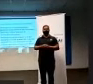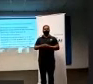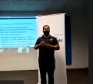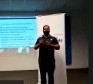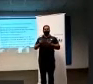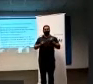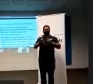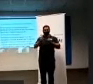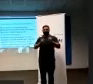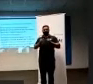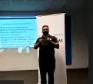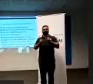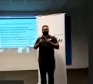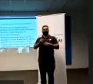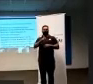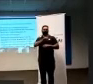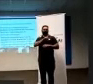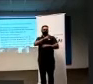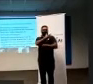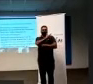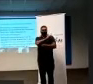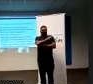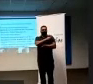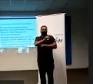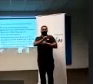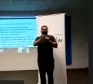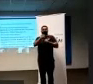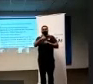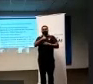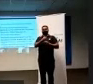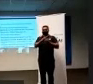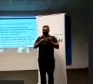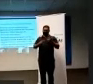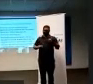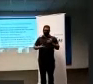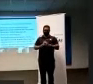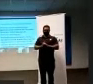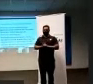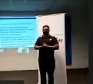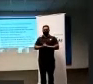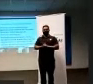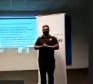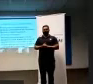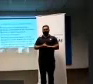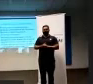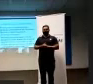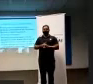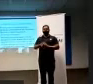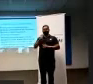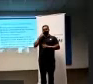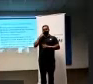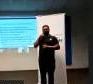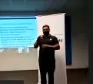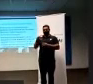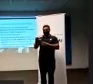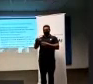vacuna, personas post-trasplantadas no se ha evaluado su uso en ensayo tipo 3 por ser de plataformas virus inactivado y no de virus vivo, por